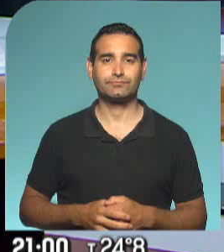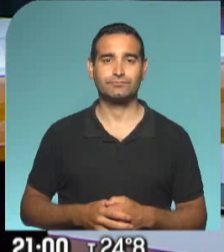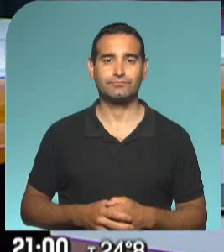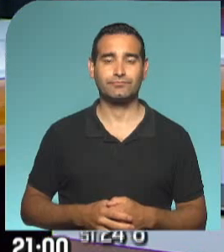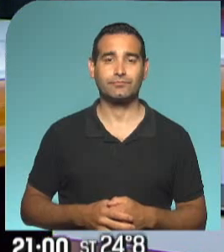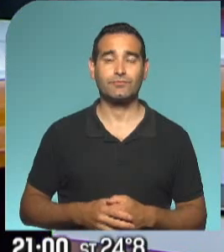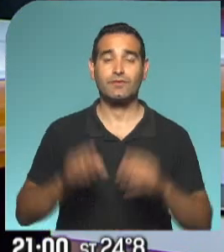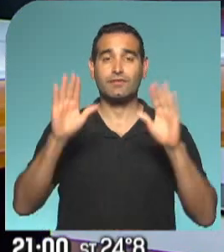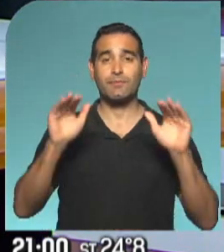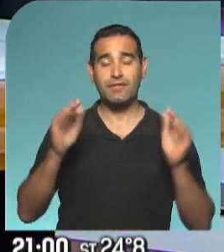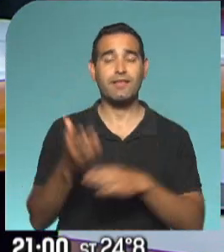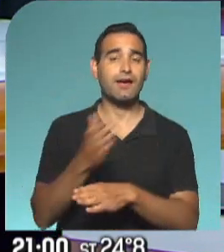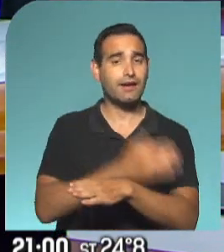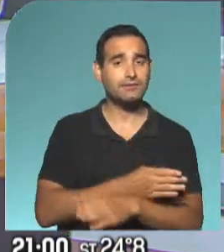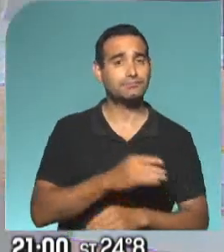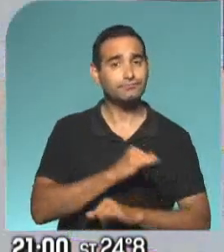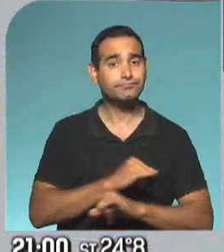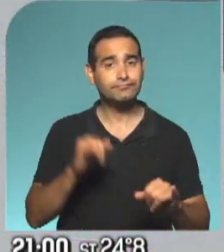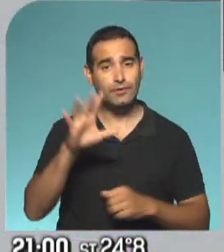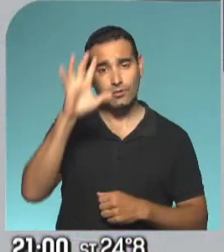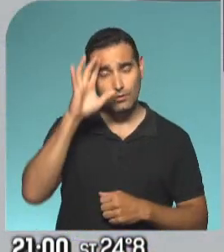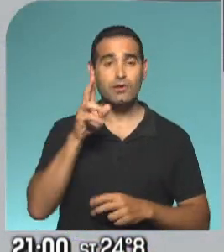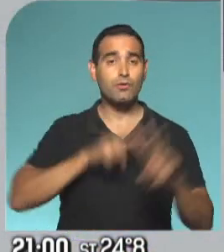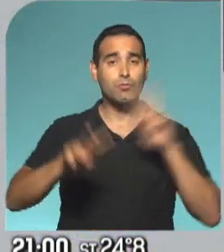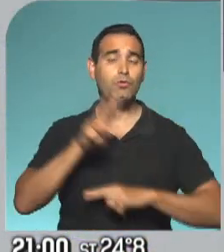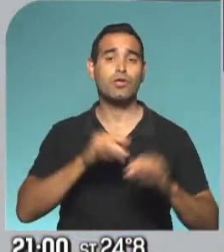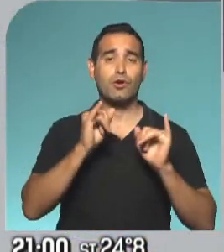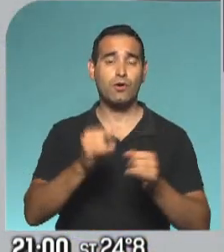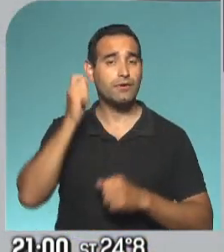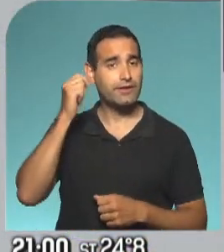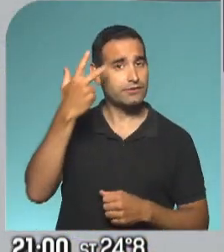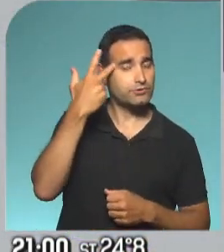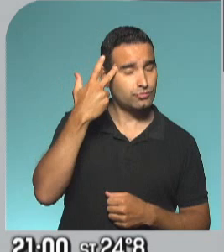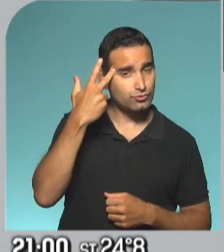Y antes de despedirnos, recordamos esta búsqueda de personas. Se trata de una joven de